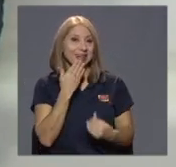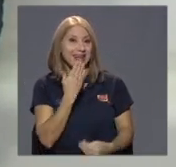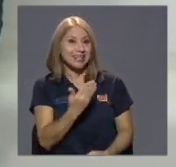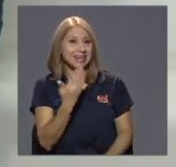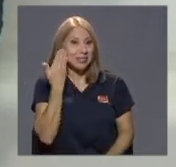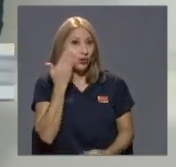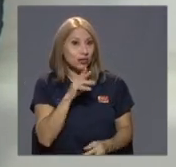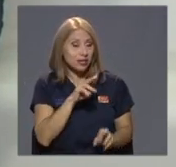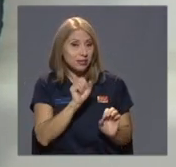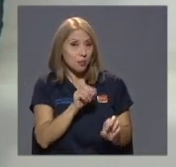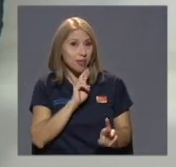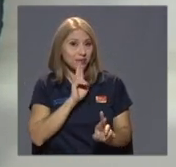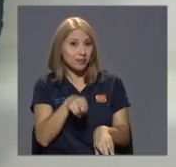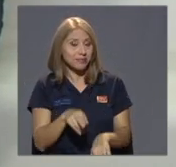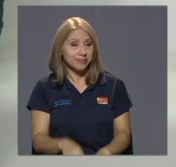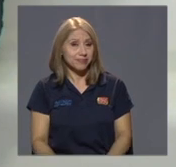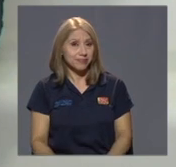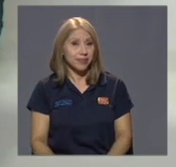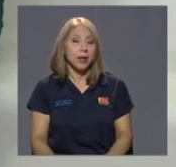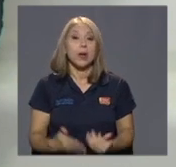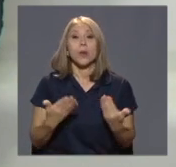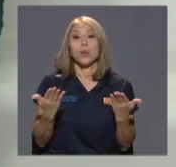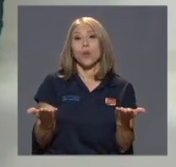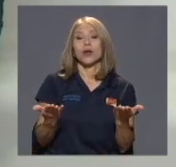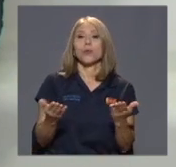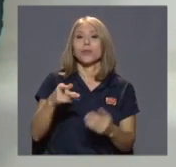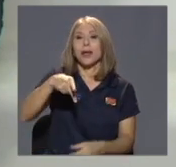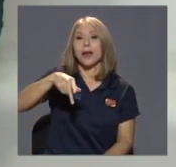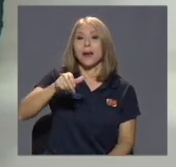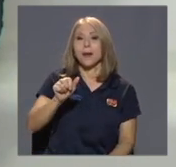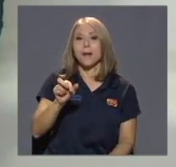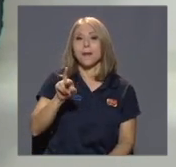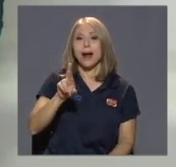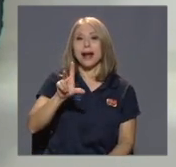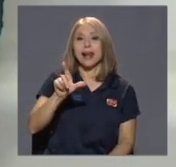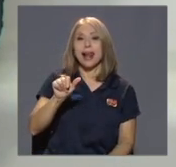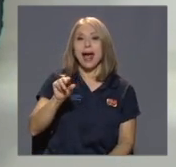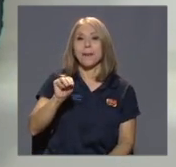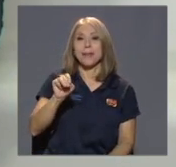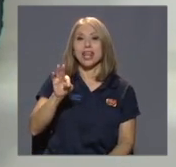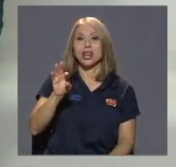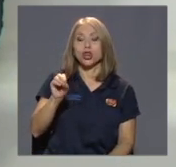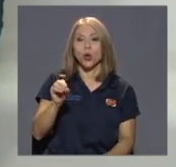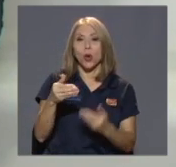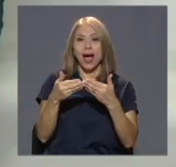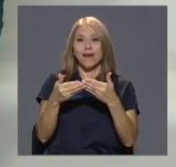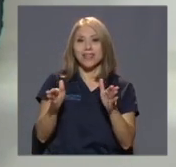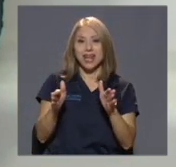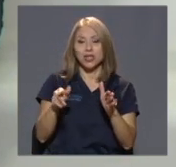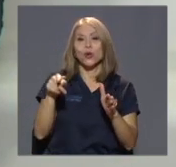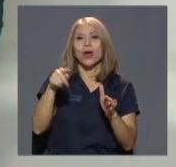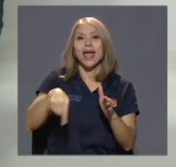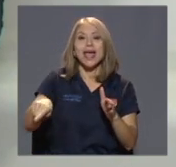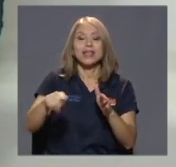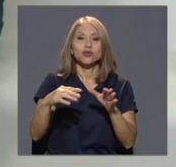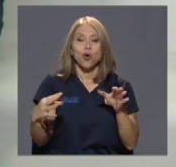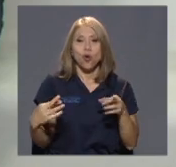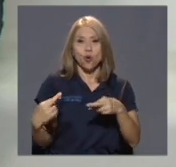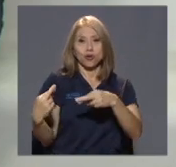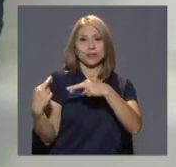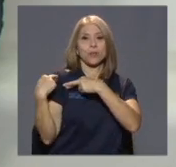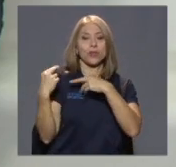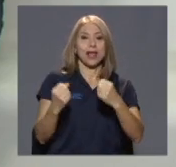una respuesta para... Bueno, Parlamento Abierto le correspondería al Poder Legislativo. Sin embargo, sí, esa es